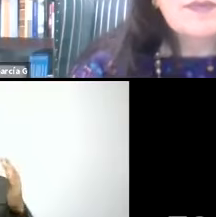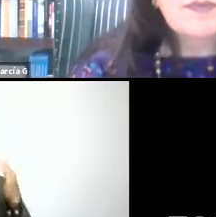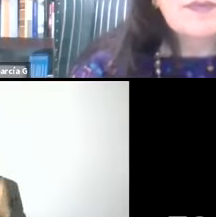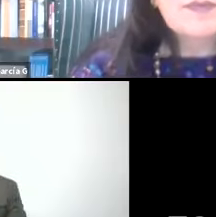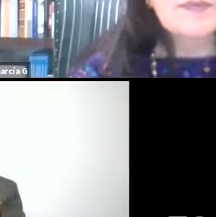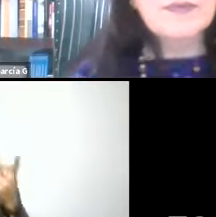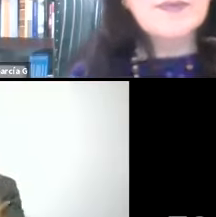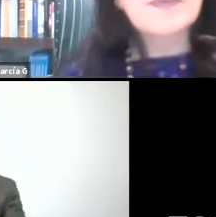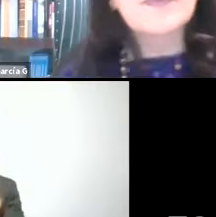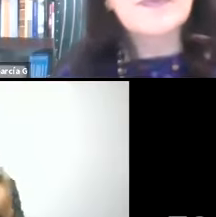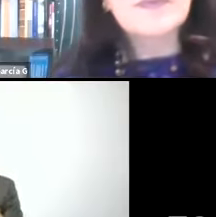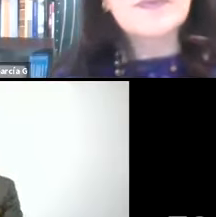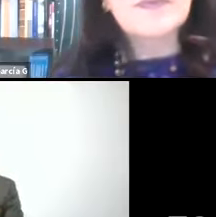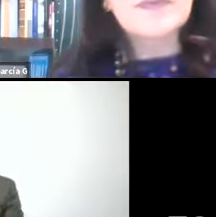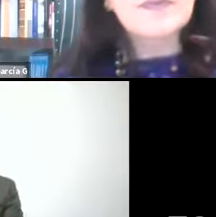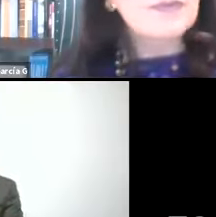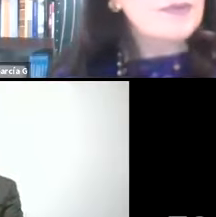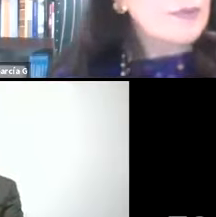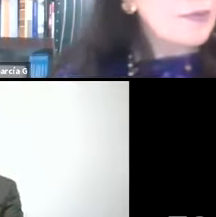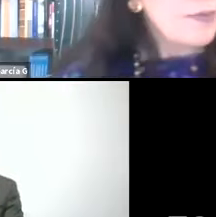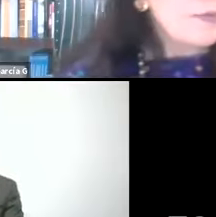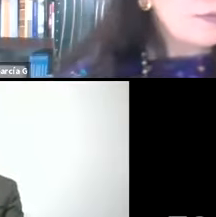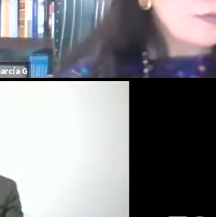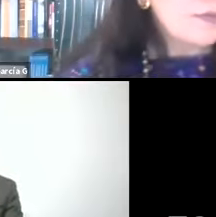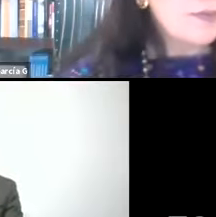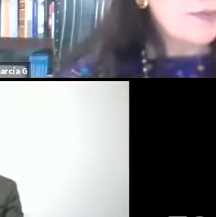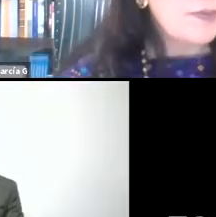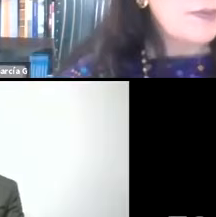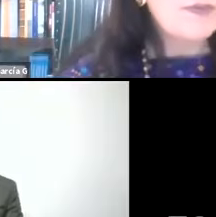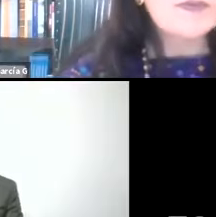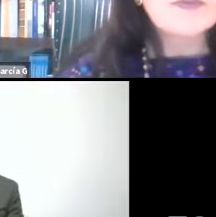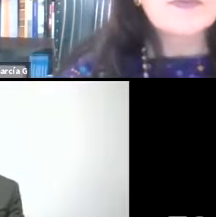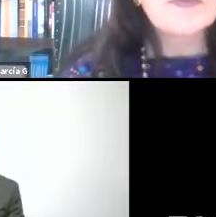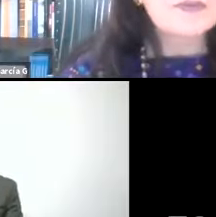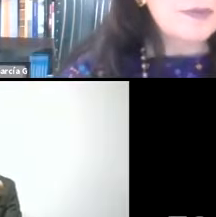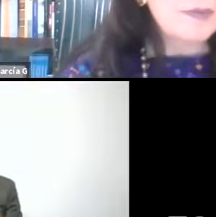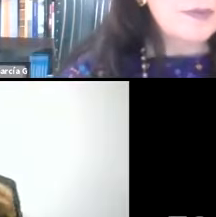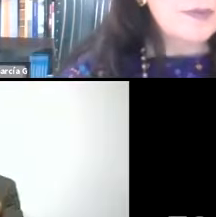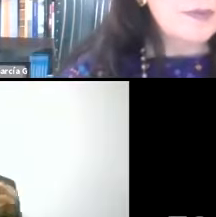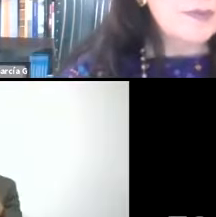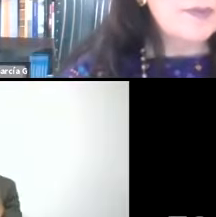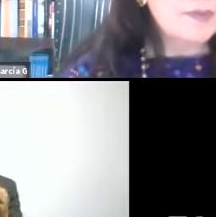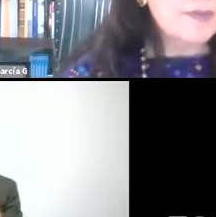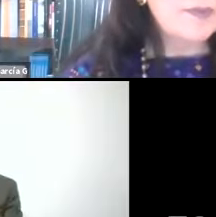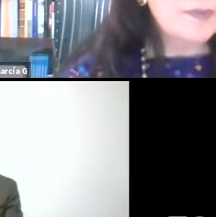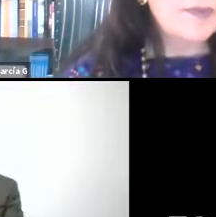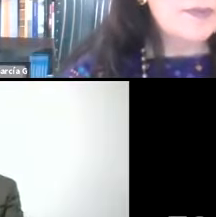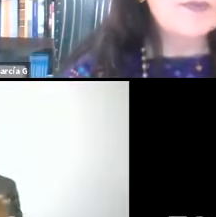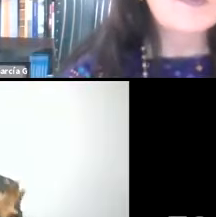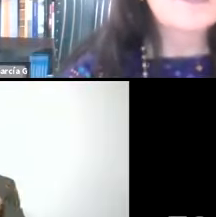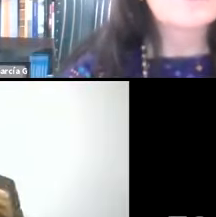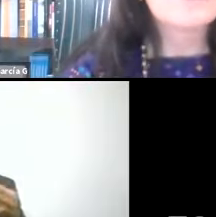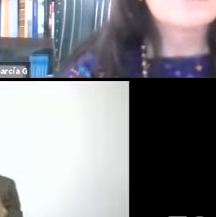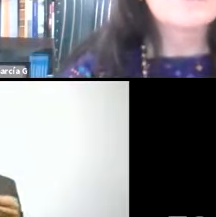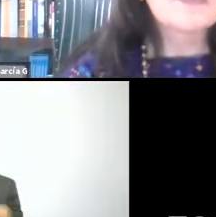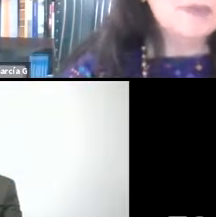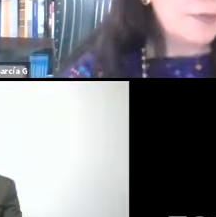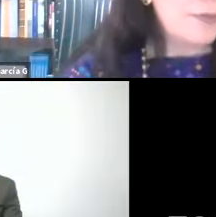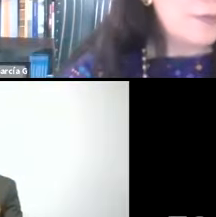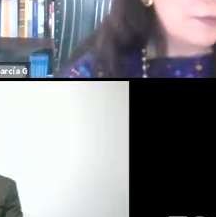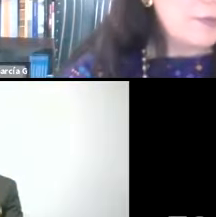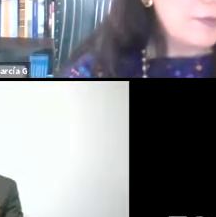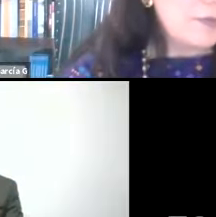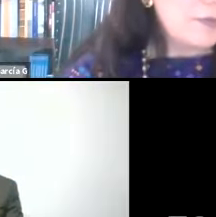digamos, como esta segunda ronda, quizá en algún momento podríamos hablar un poquito más de eso. Me parecería